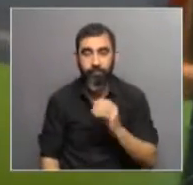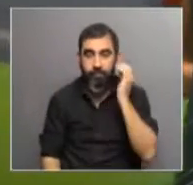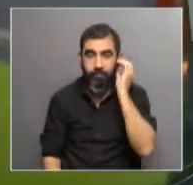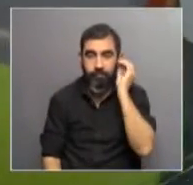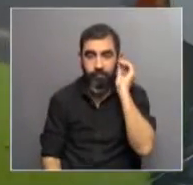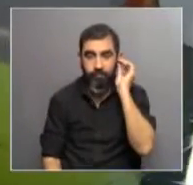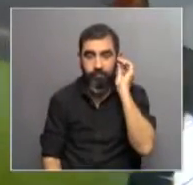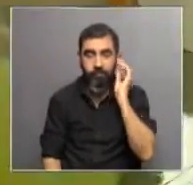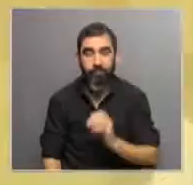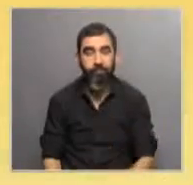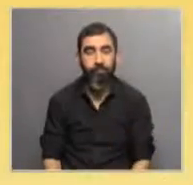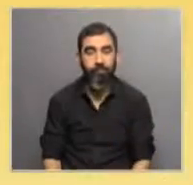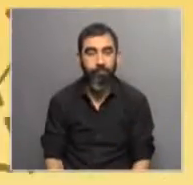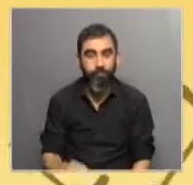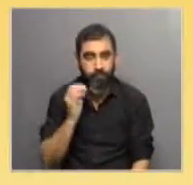informe.